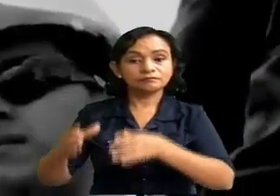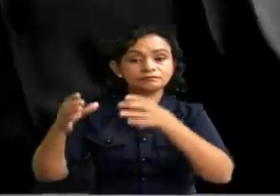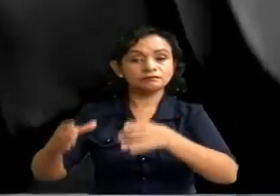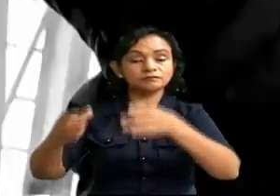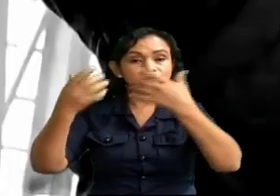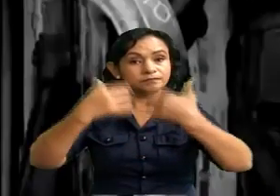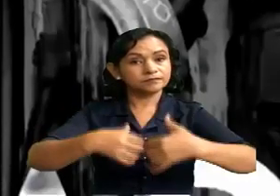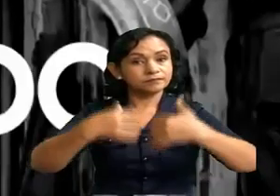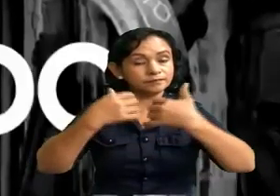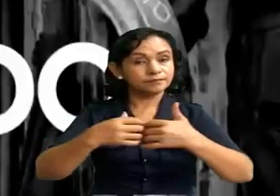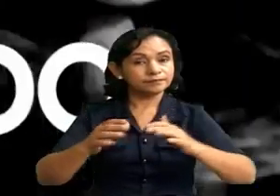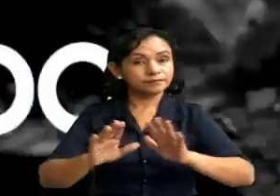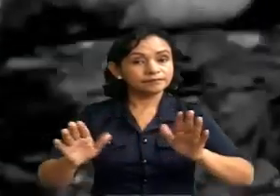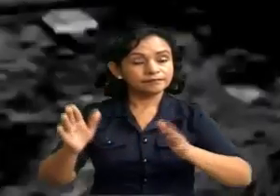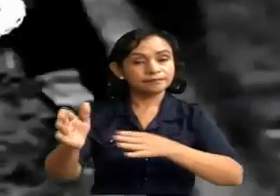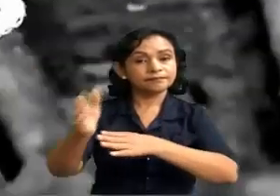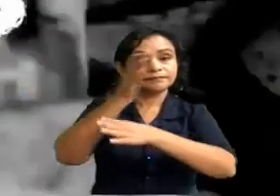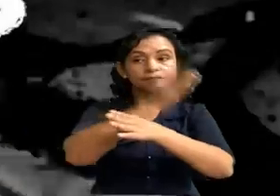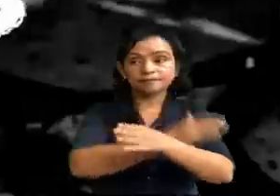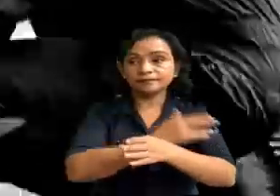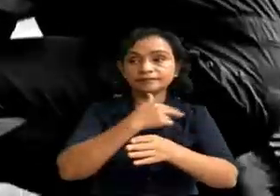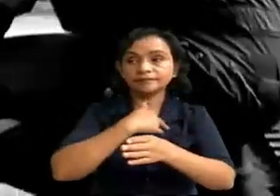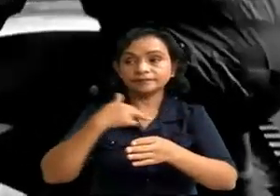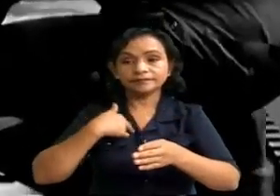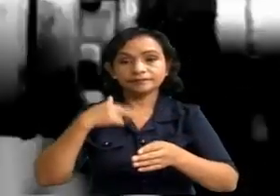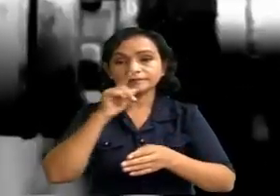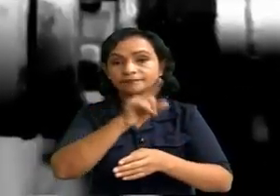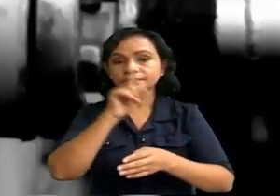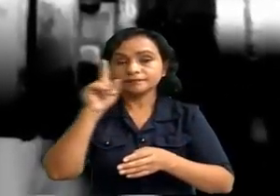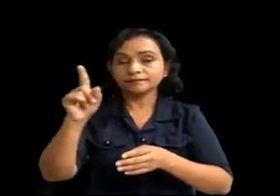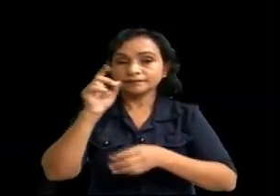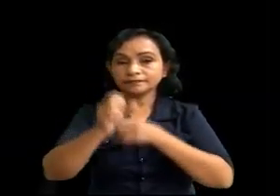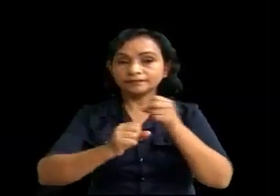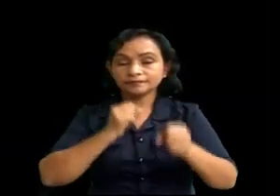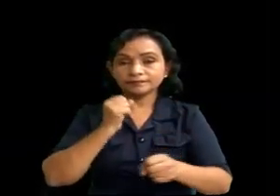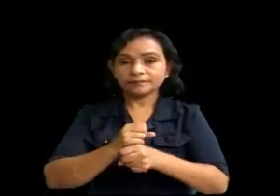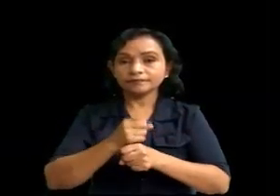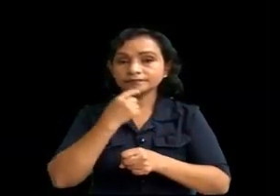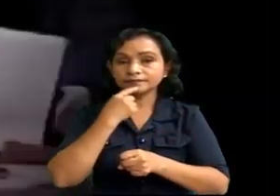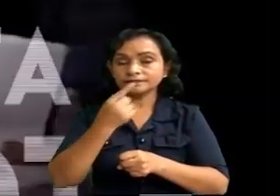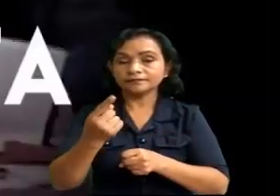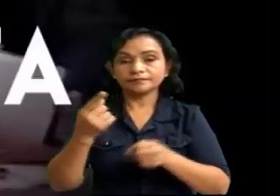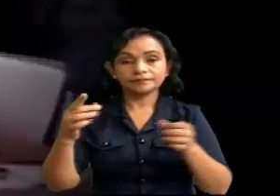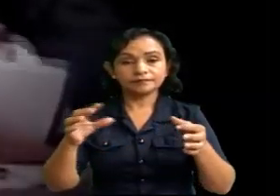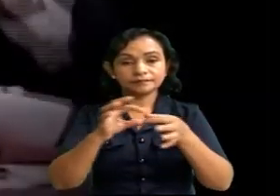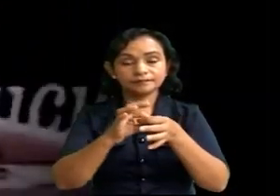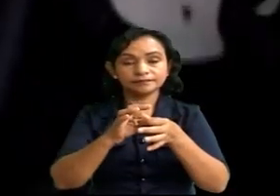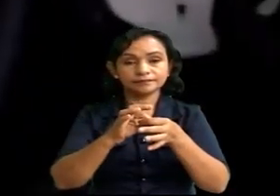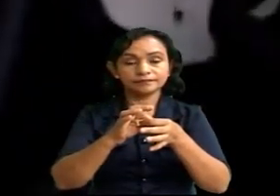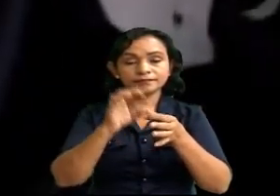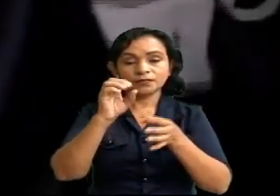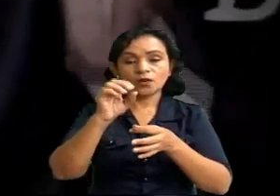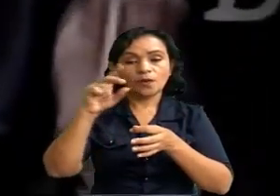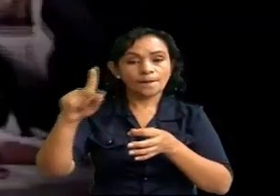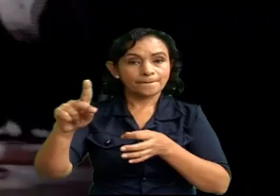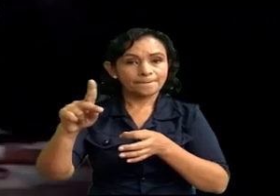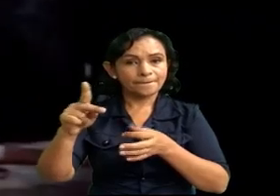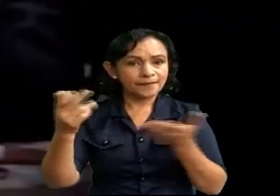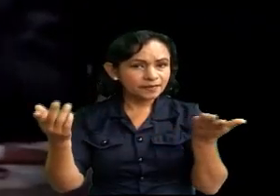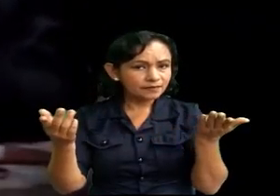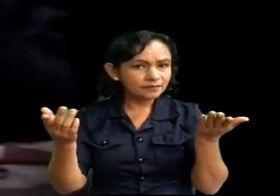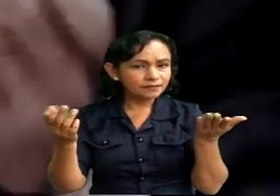transnacionales aquí, en el pasado, hace 11 años, no era considerada como parte de la cuota OPEP. Oigan bien,